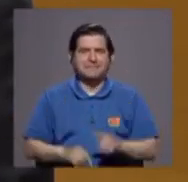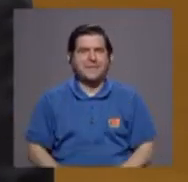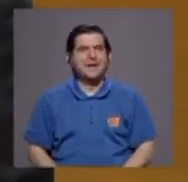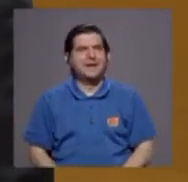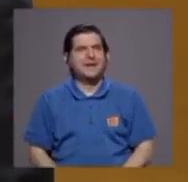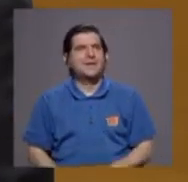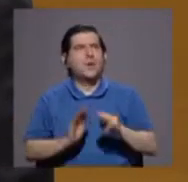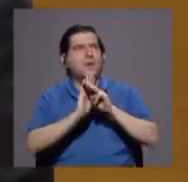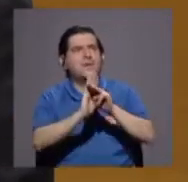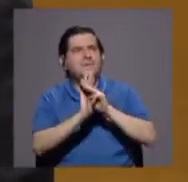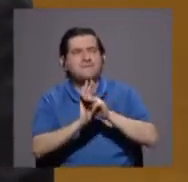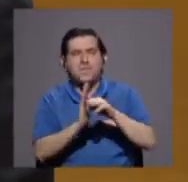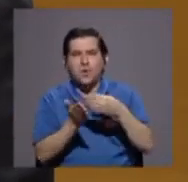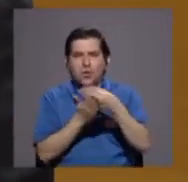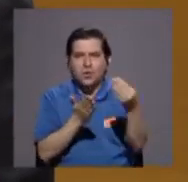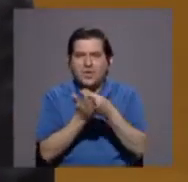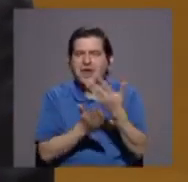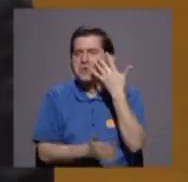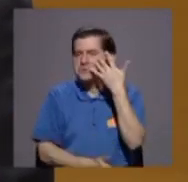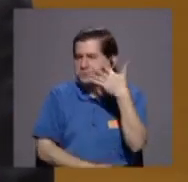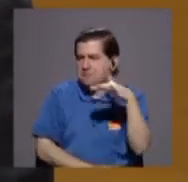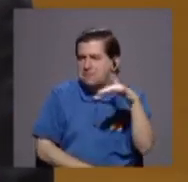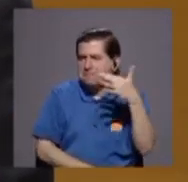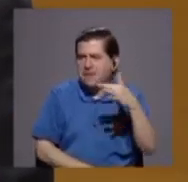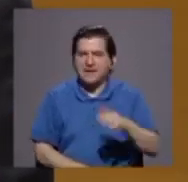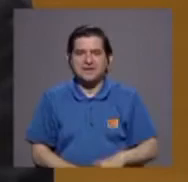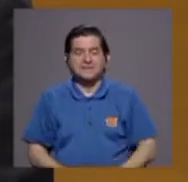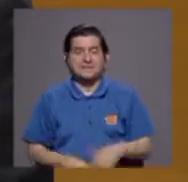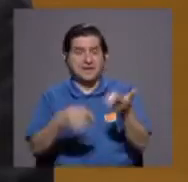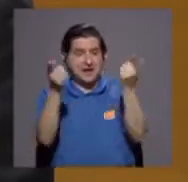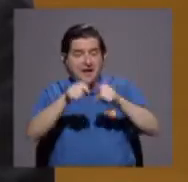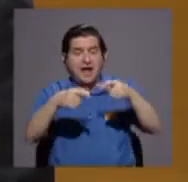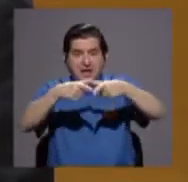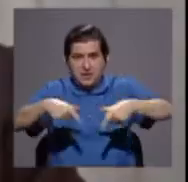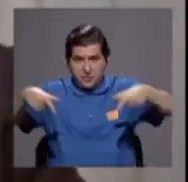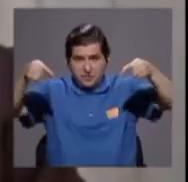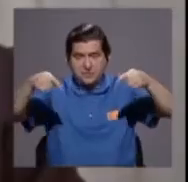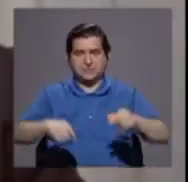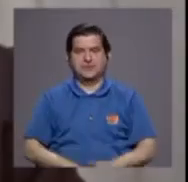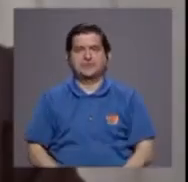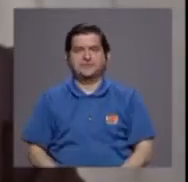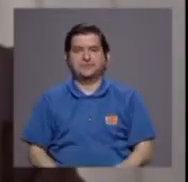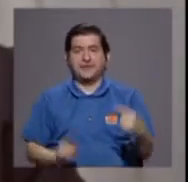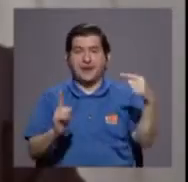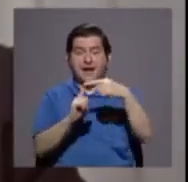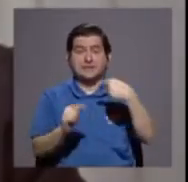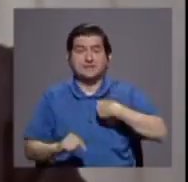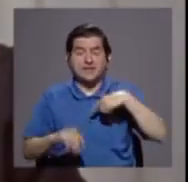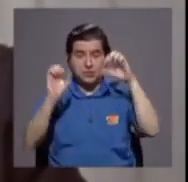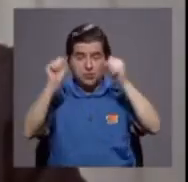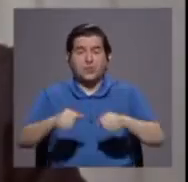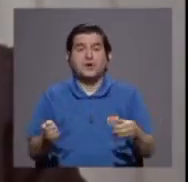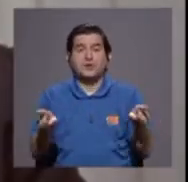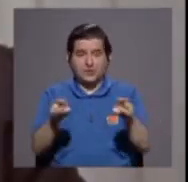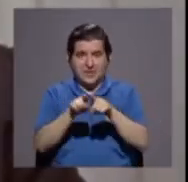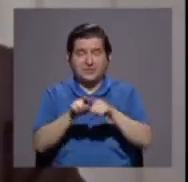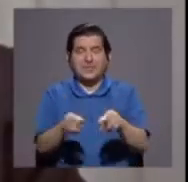de consumo míos que se deben parecer a los de Japón, incluso cuando puedo hasta como con